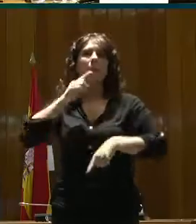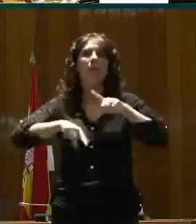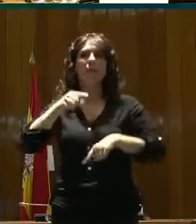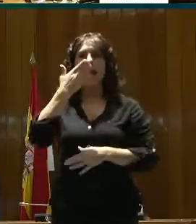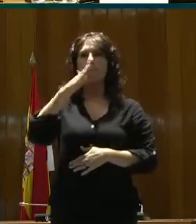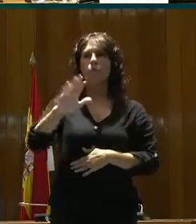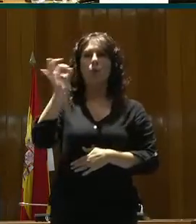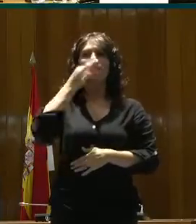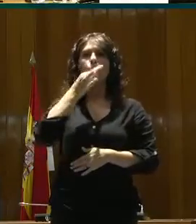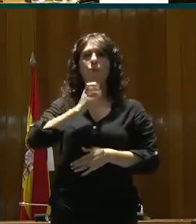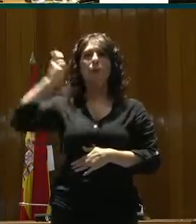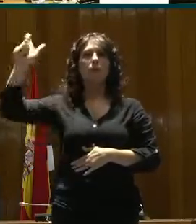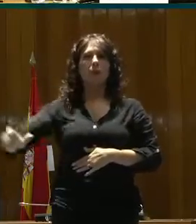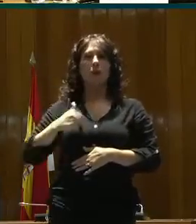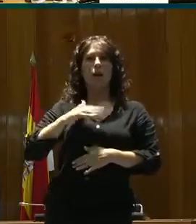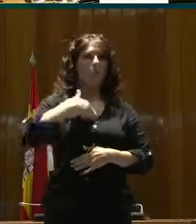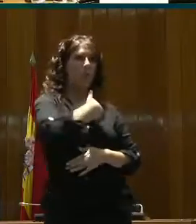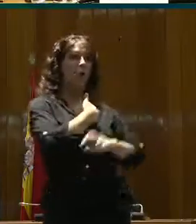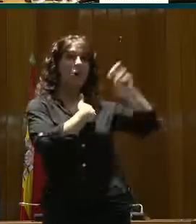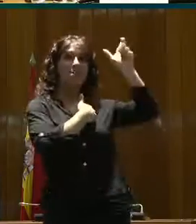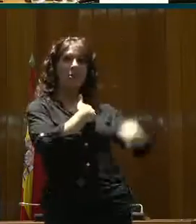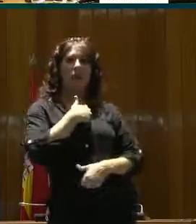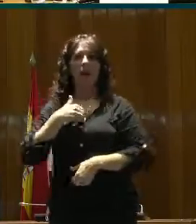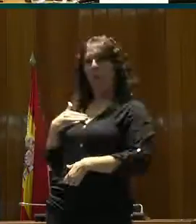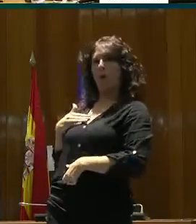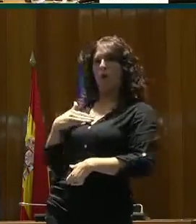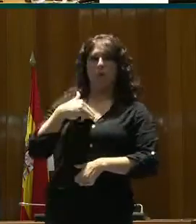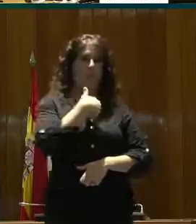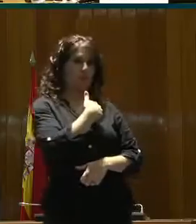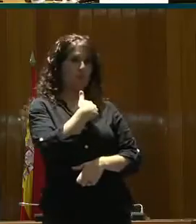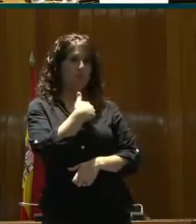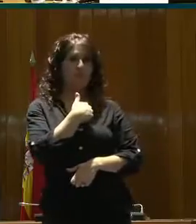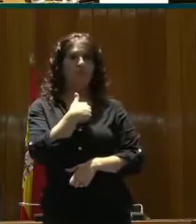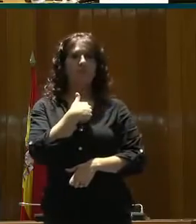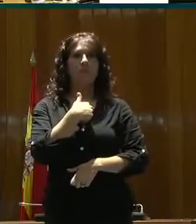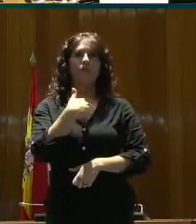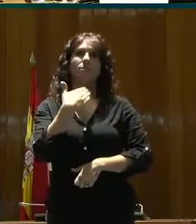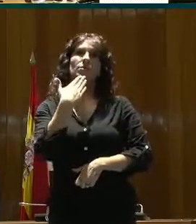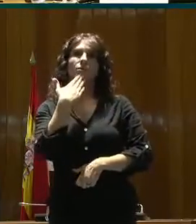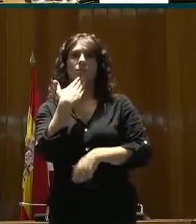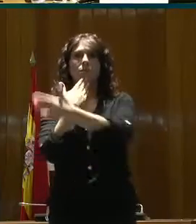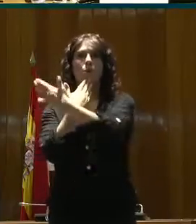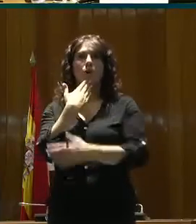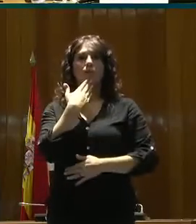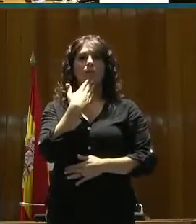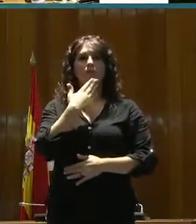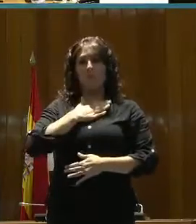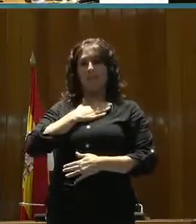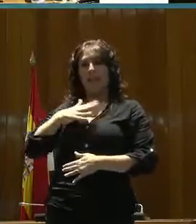actitudes de otra persona. Si quieren un paralelo con las lenguas orales, sería el discurso directo e